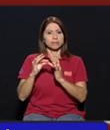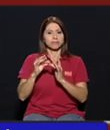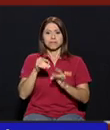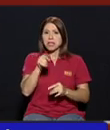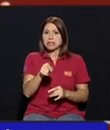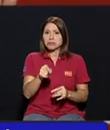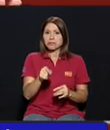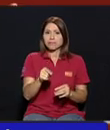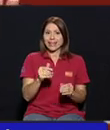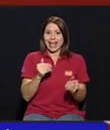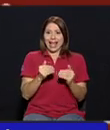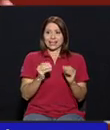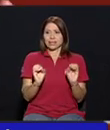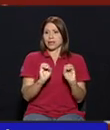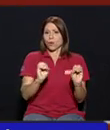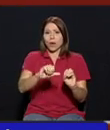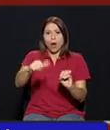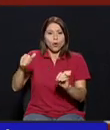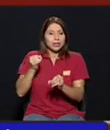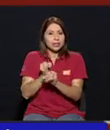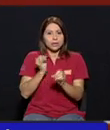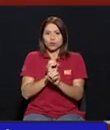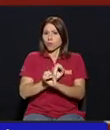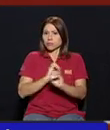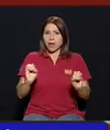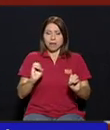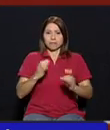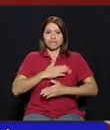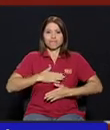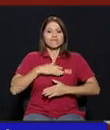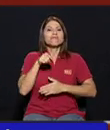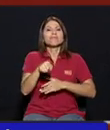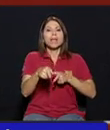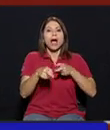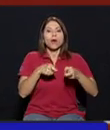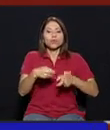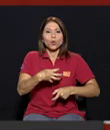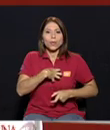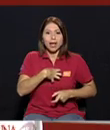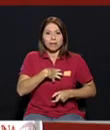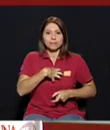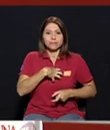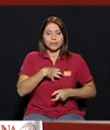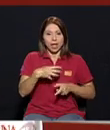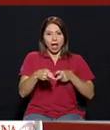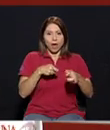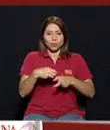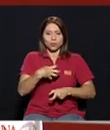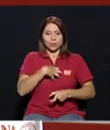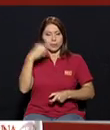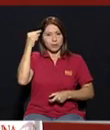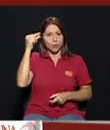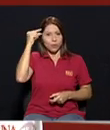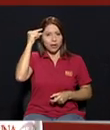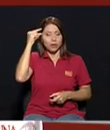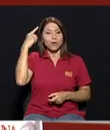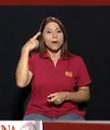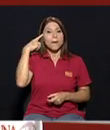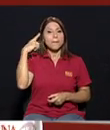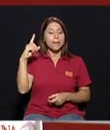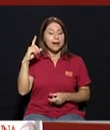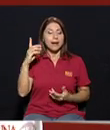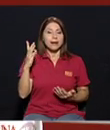prácticamente no la tiene ninguna otra institución, que es la autonomía de gobierno, para que